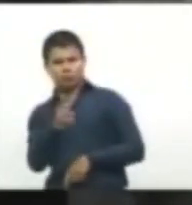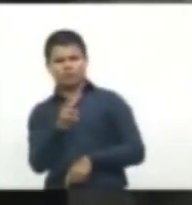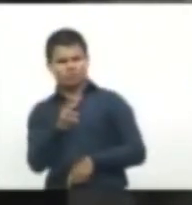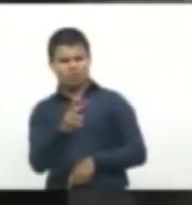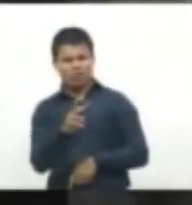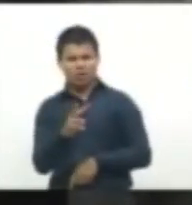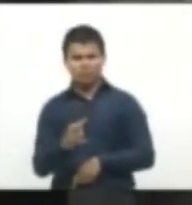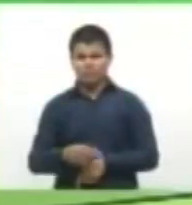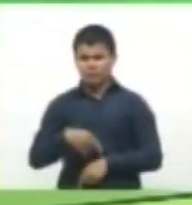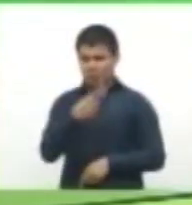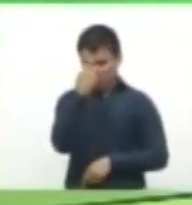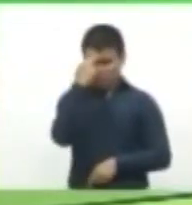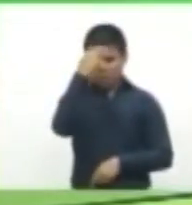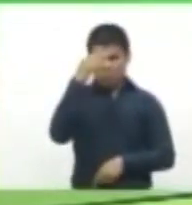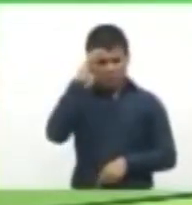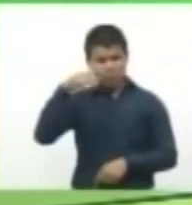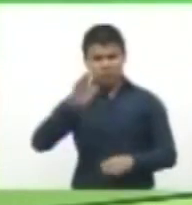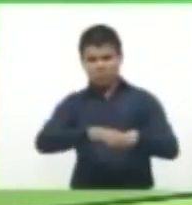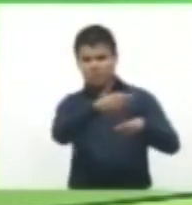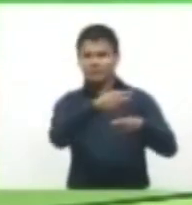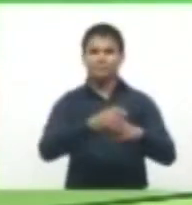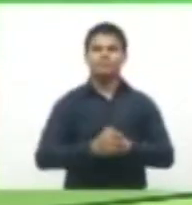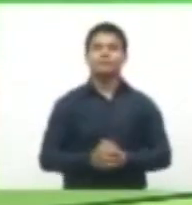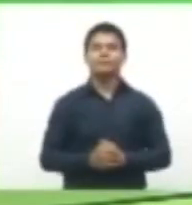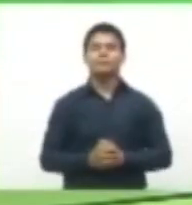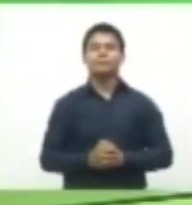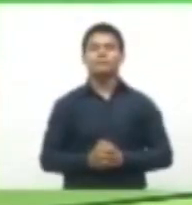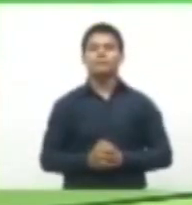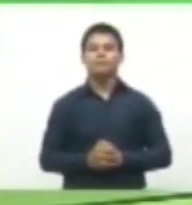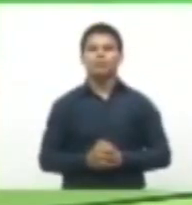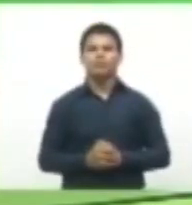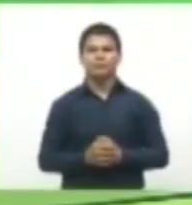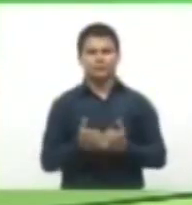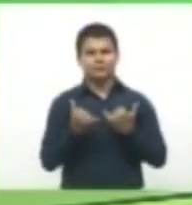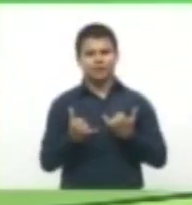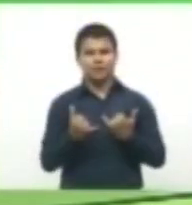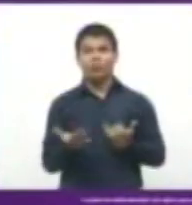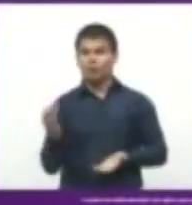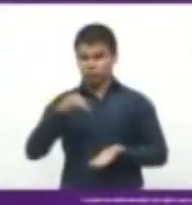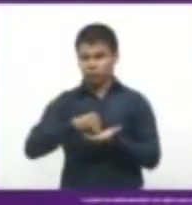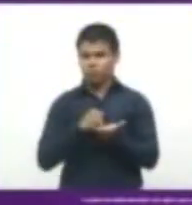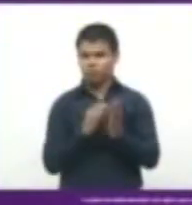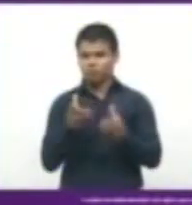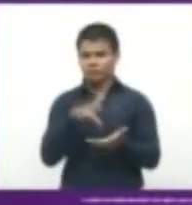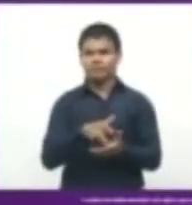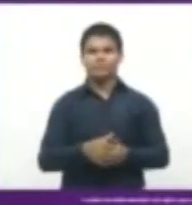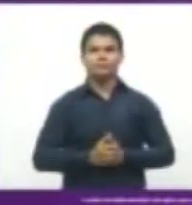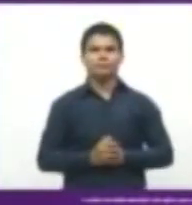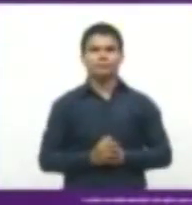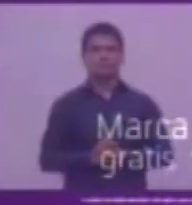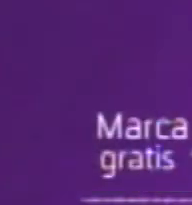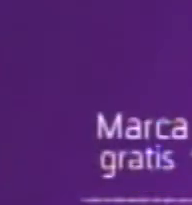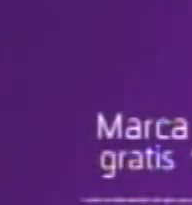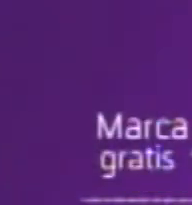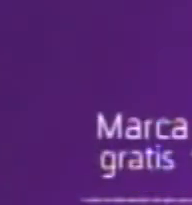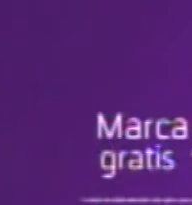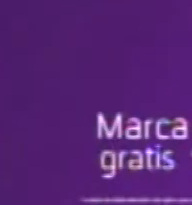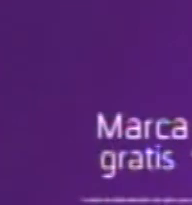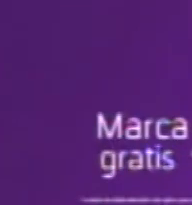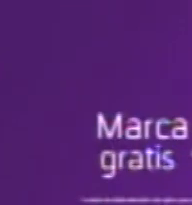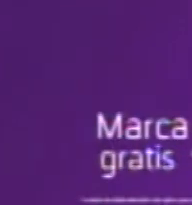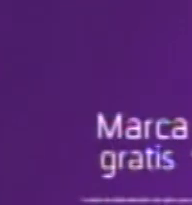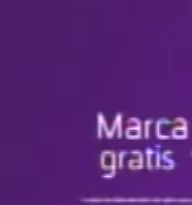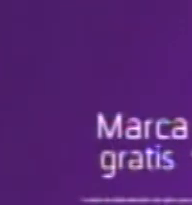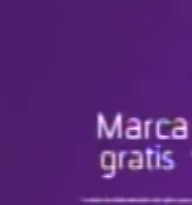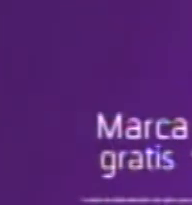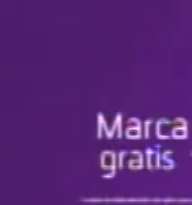agresivamente. Y un mensaje importantísimo para ustedes: vuelve a clases ahorrando con Triple Play de UNE, que te da internet al doble de